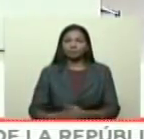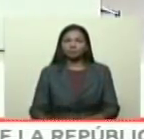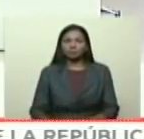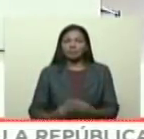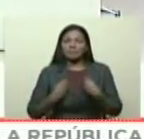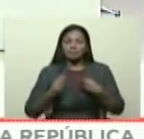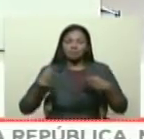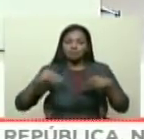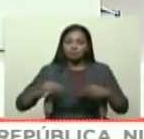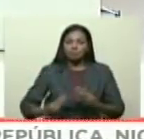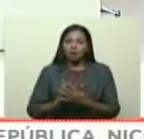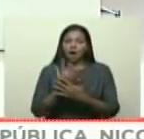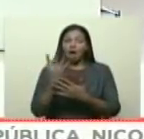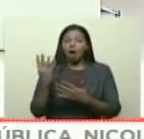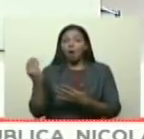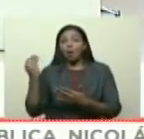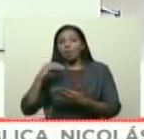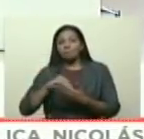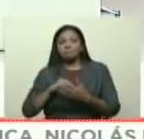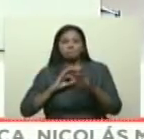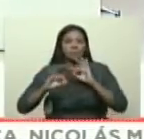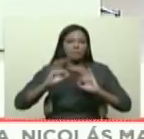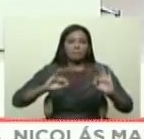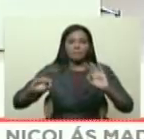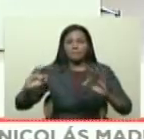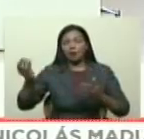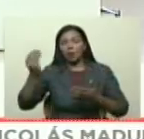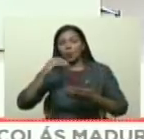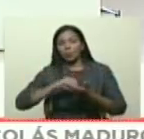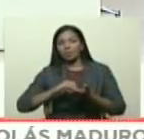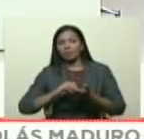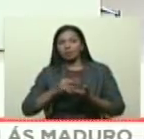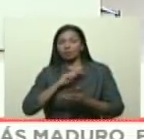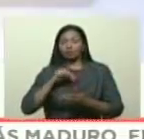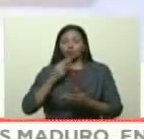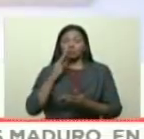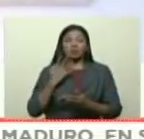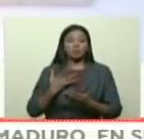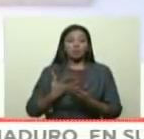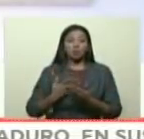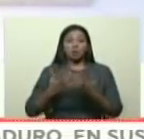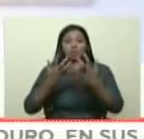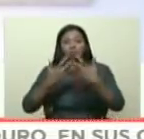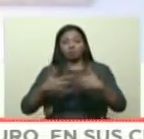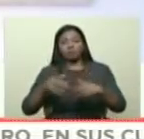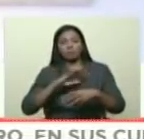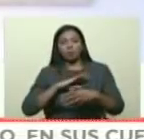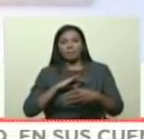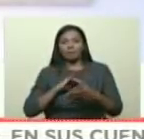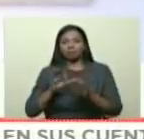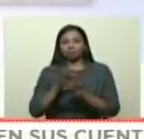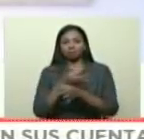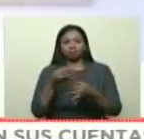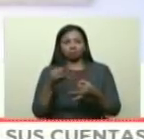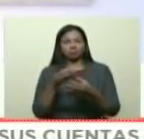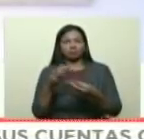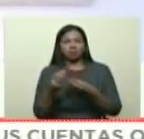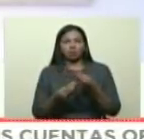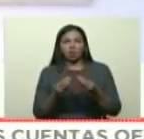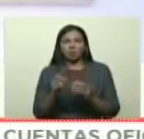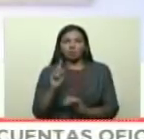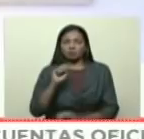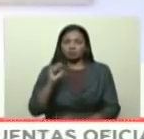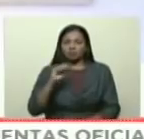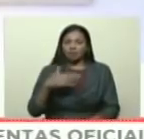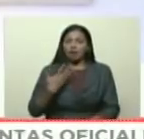reviva, se expanda nuevamente. Nosotros tenemos una industria editorial con maquinaria de primer nivel, ¿verdad, Raúl?